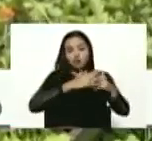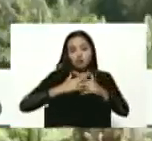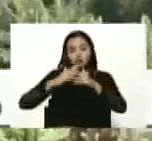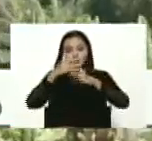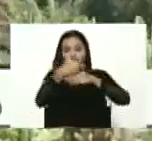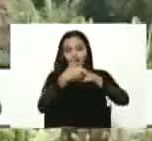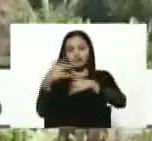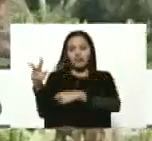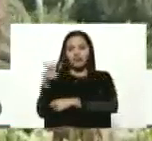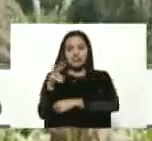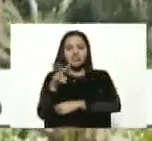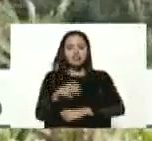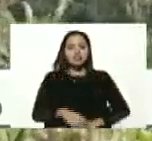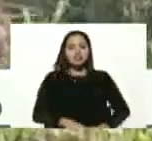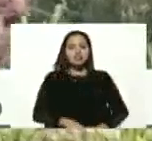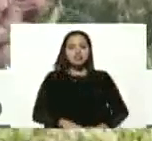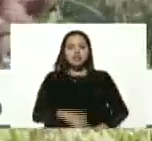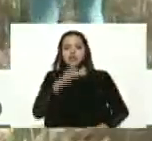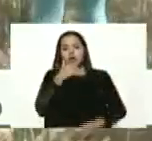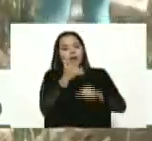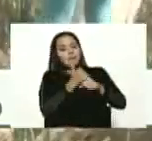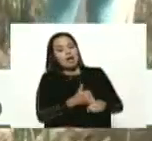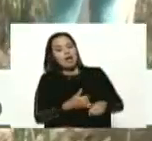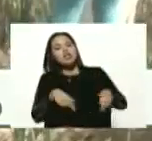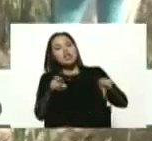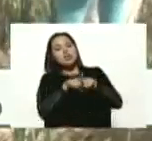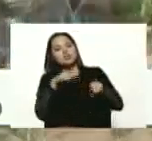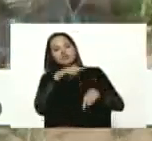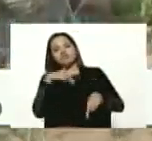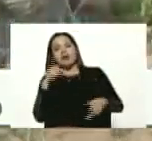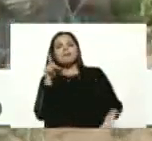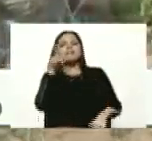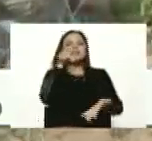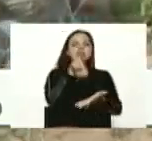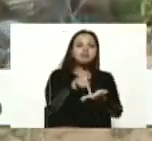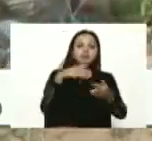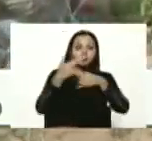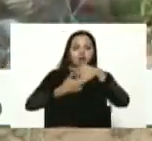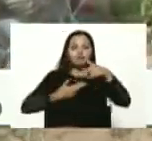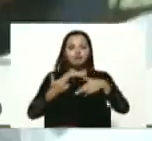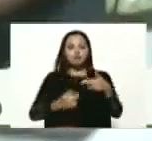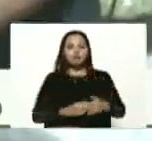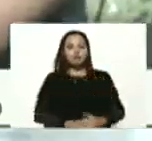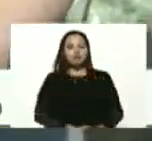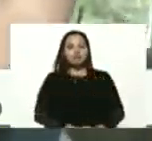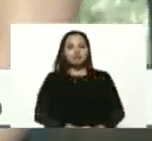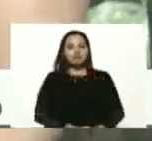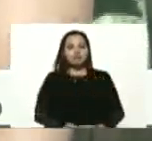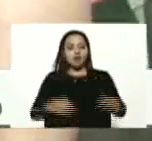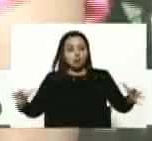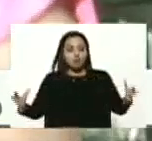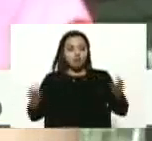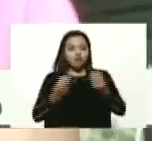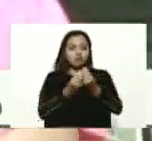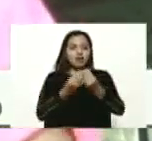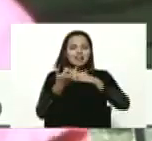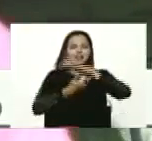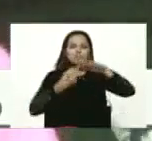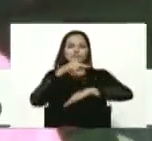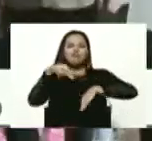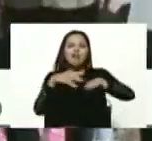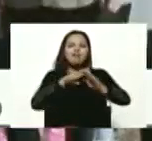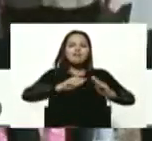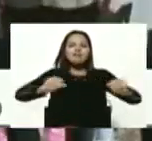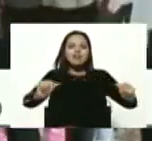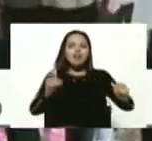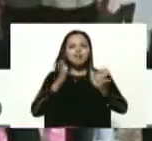no estamos de simples espectadoras, somos protagonistas de esta revolución. Por eso, en conjunto con el Instituto Nacional de Tierras,